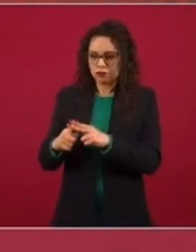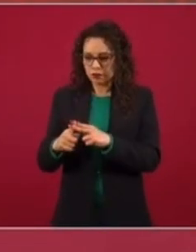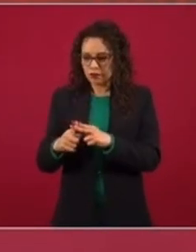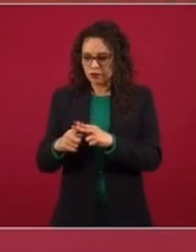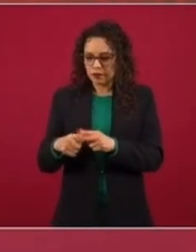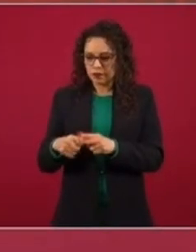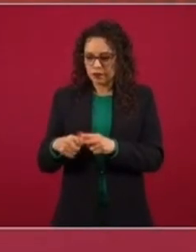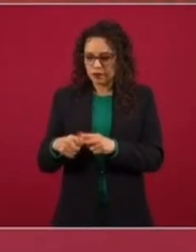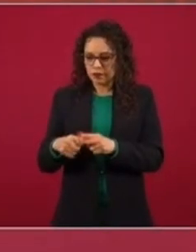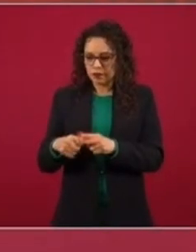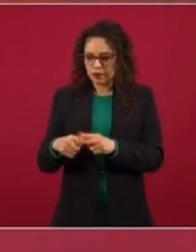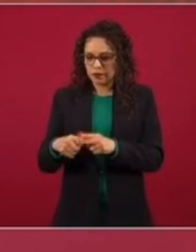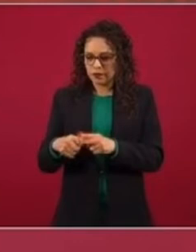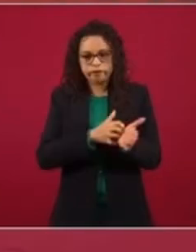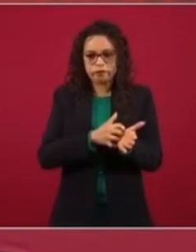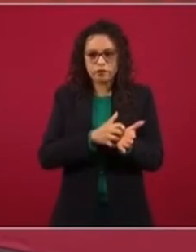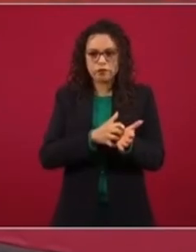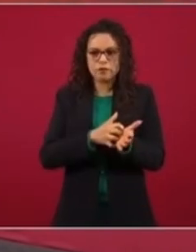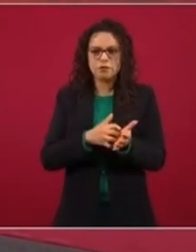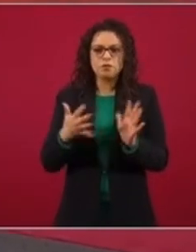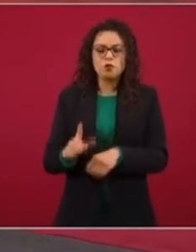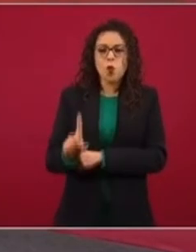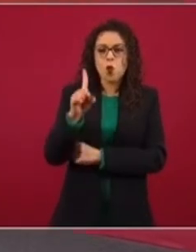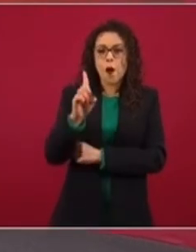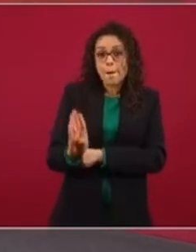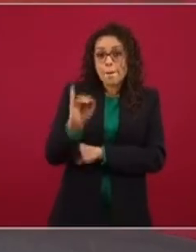la corrupción y por la austeridad republicana, como